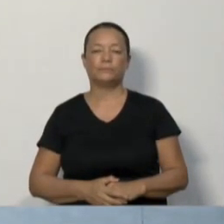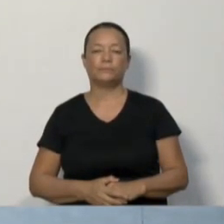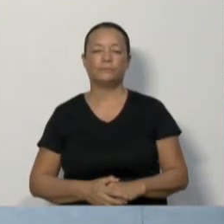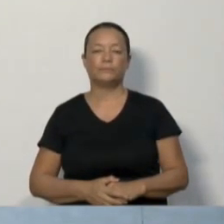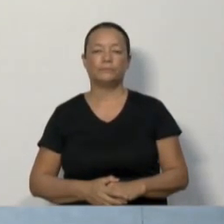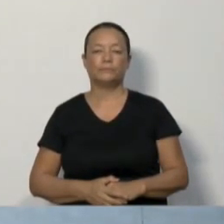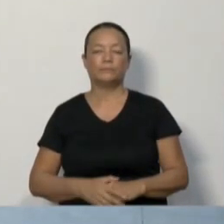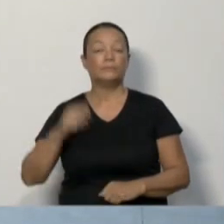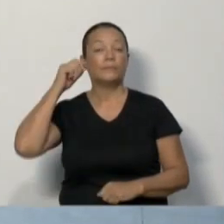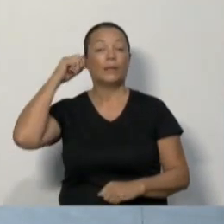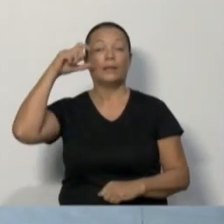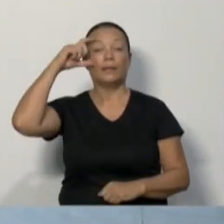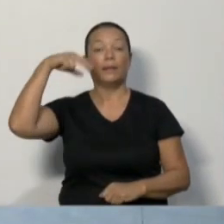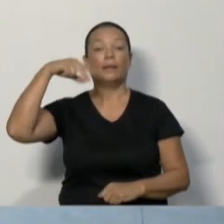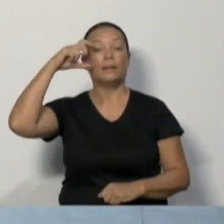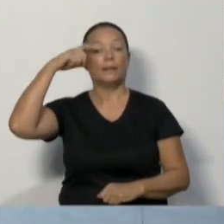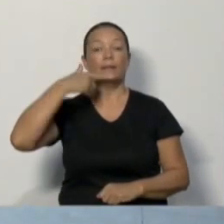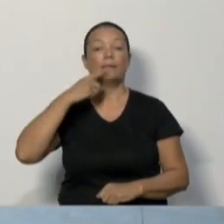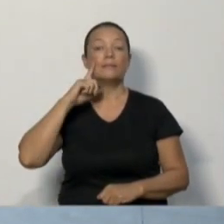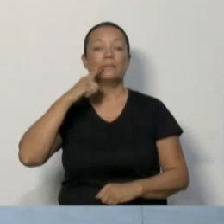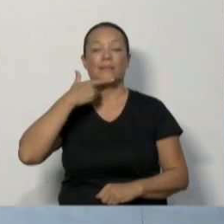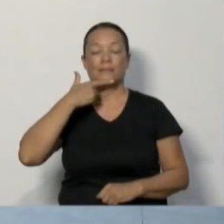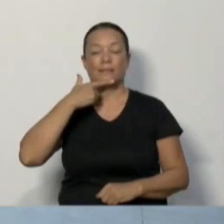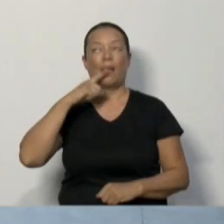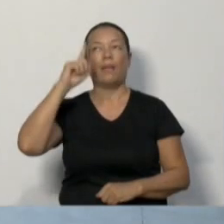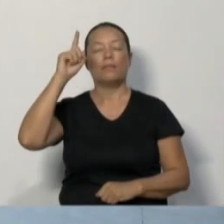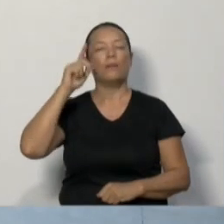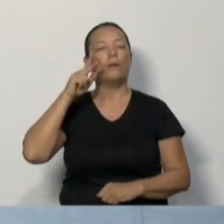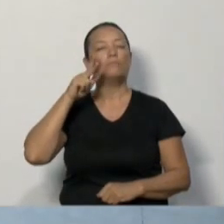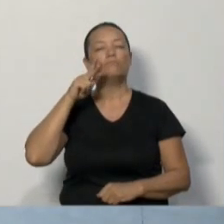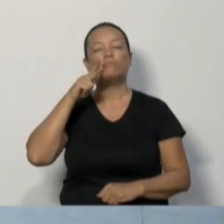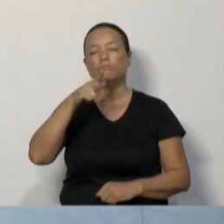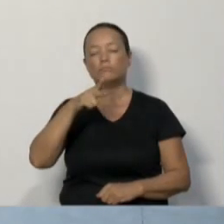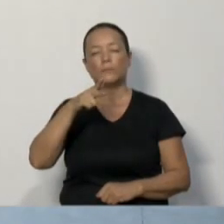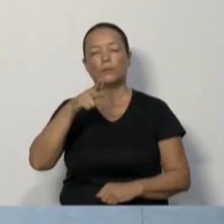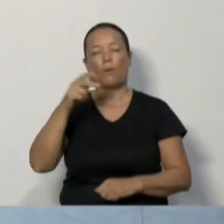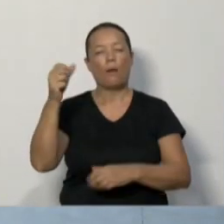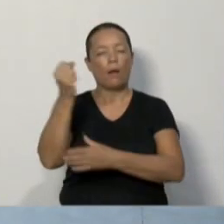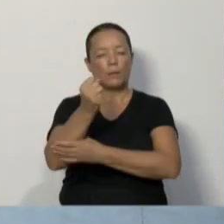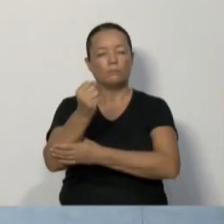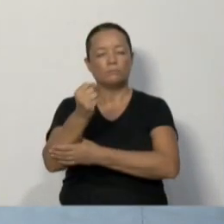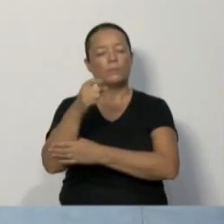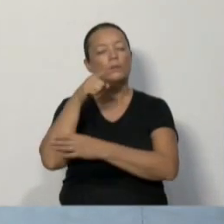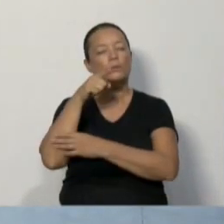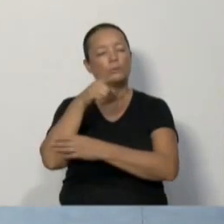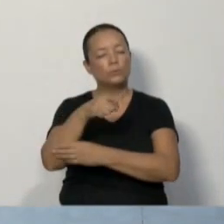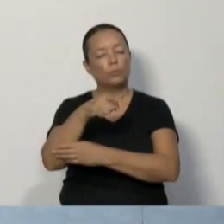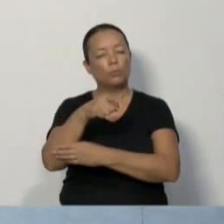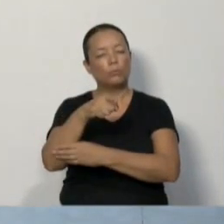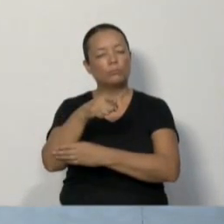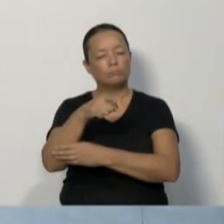Lectura del libro del Génesis. Dios puso a prueba a Abraham. Abraham